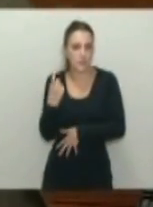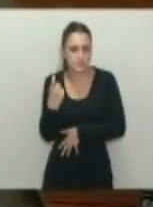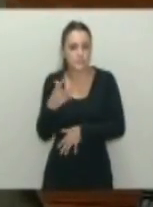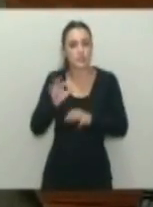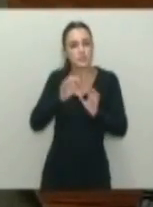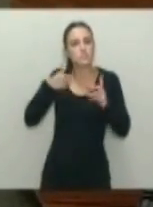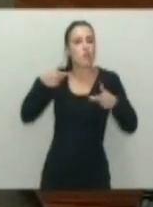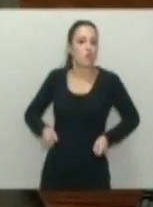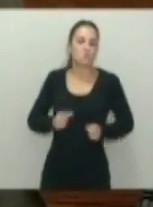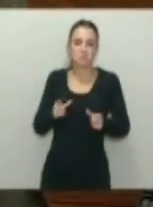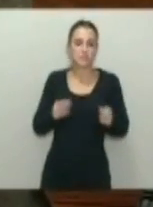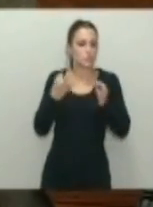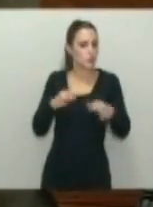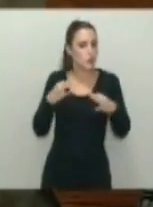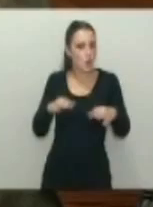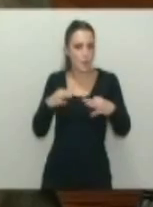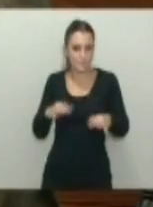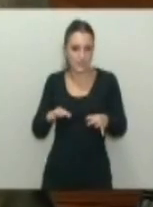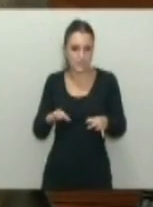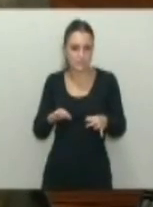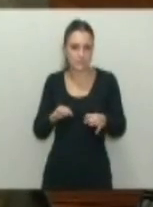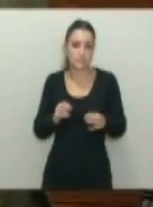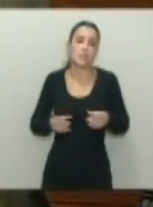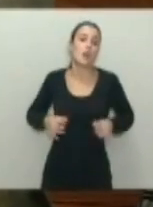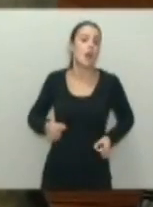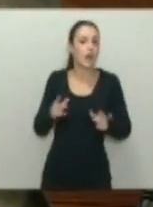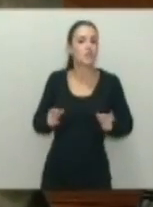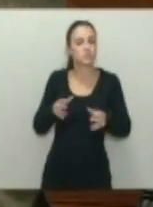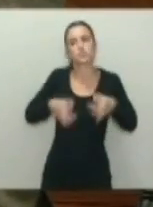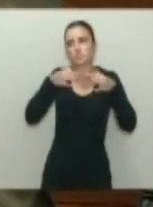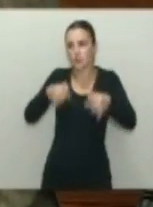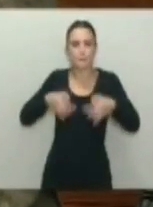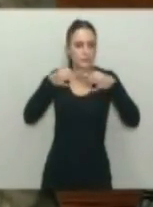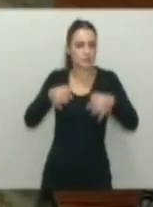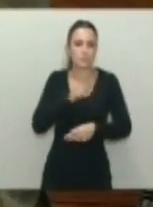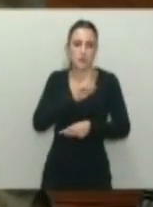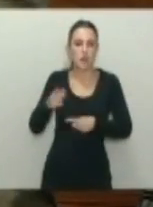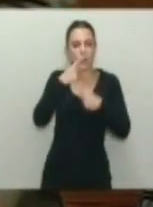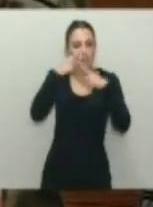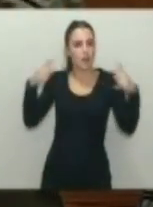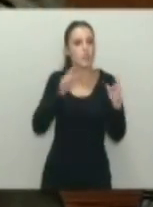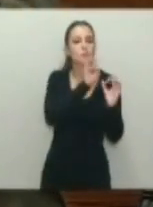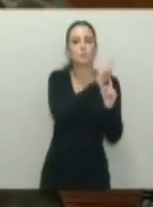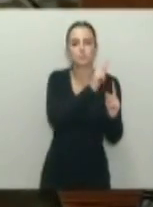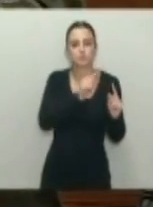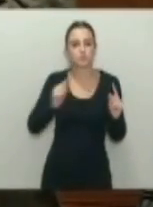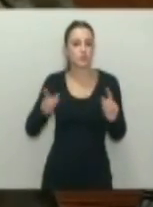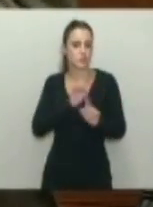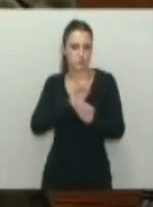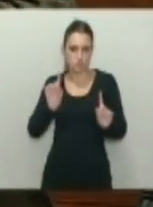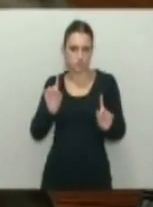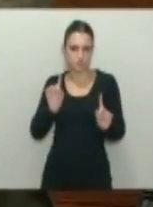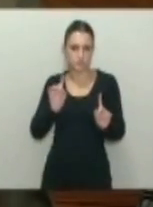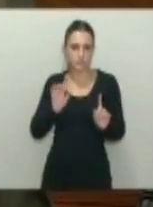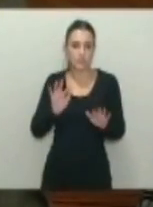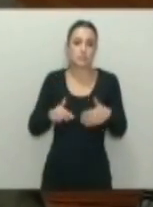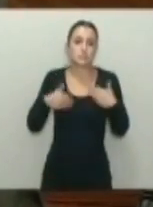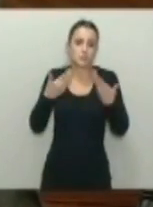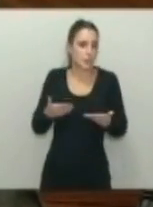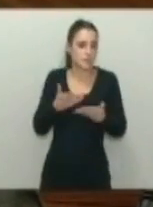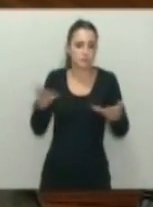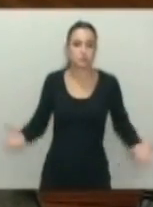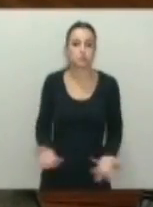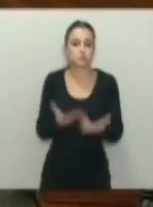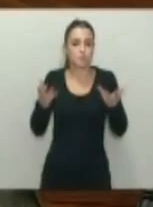que se producen de manera, como digo, recurrente, ordenada a lo largo del tiempo, y que, por lo tanto, se van a producir sin ningún impulso del